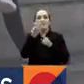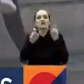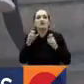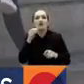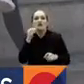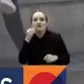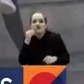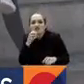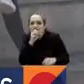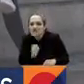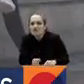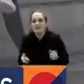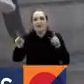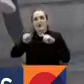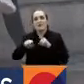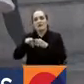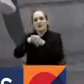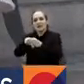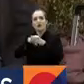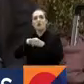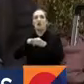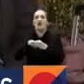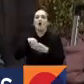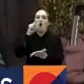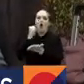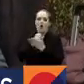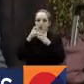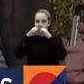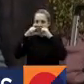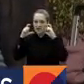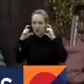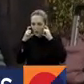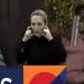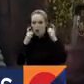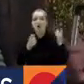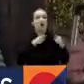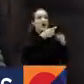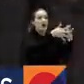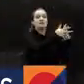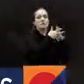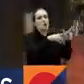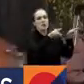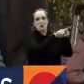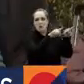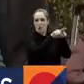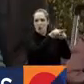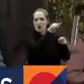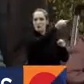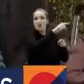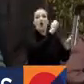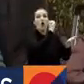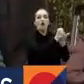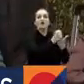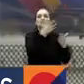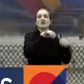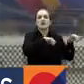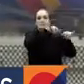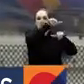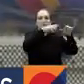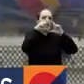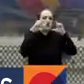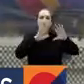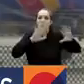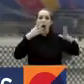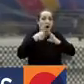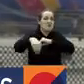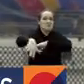por el gobierno español, medida que fue adoptada también en Estados Unidos por varias aerolíneas como American Airlines y Delta, que